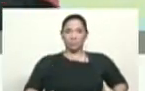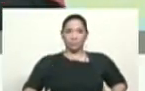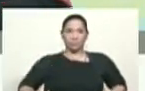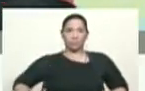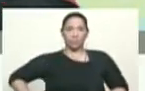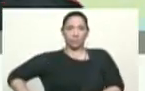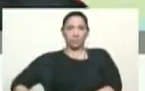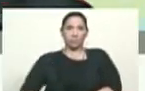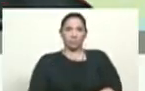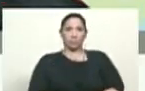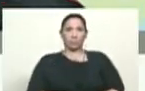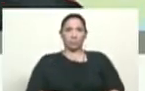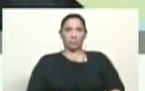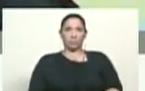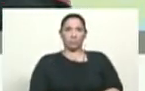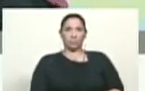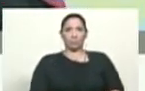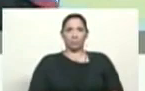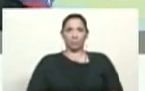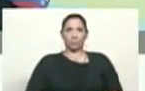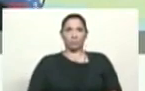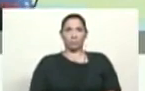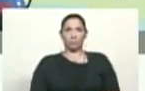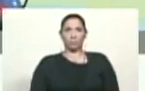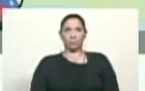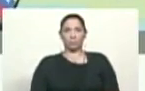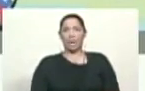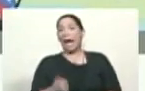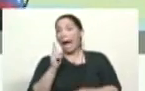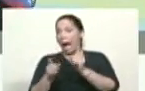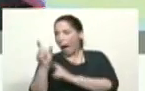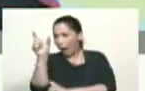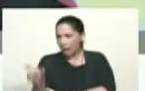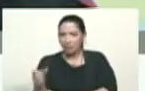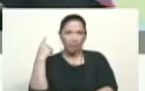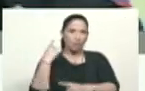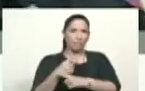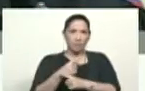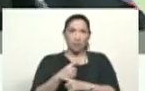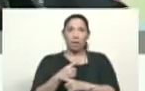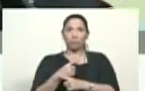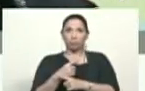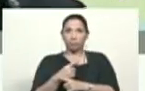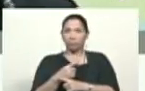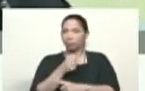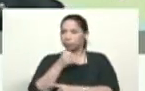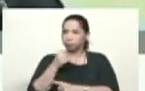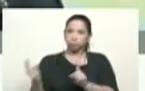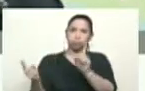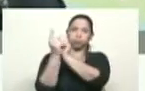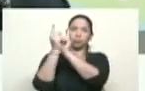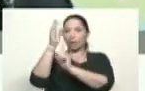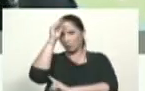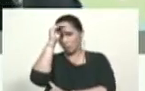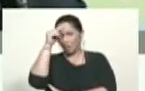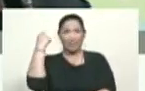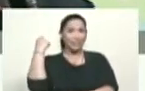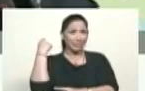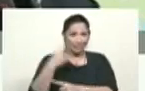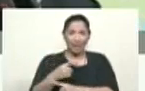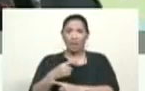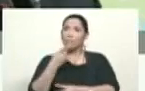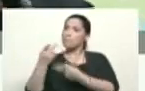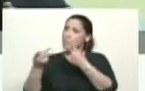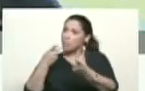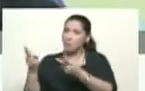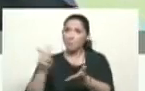español, Jordi Évole, alguien tenía que plantársele a Donald Trump. Alguien tiene que decirle las verdades a Donald